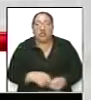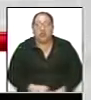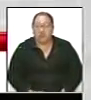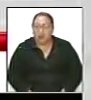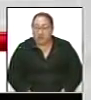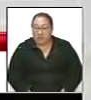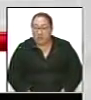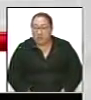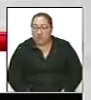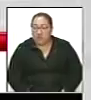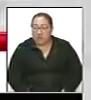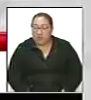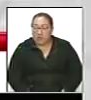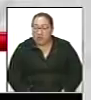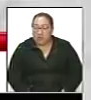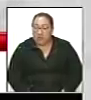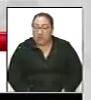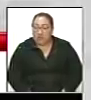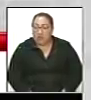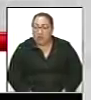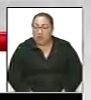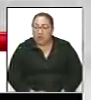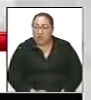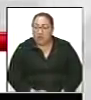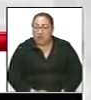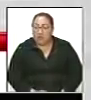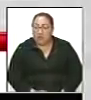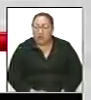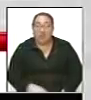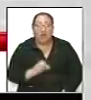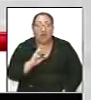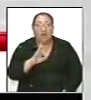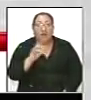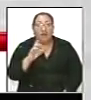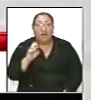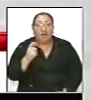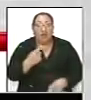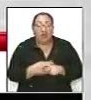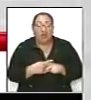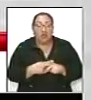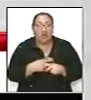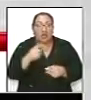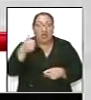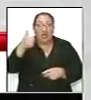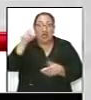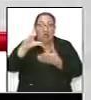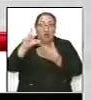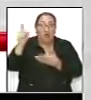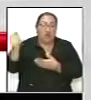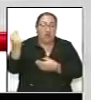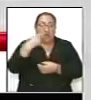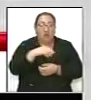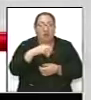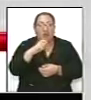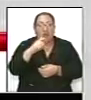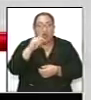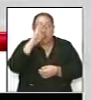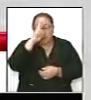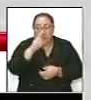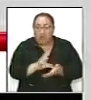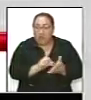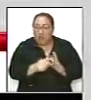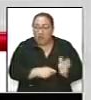El fax que venía del alto mando de aquí de Lima, del CINTE, llegó a Petroperú y